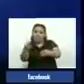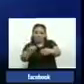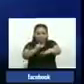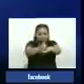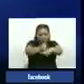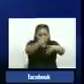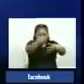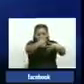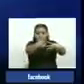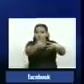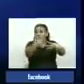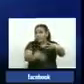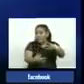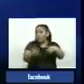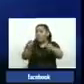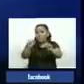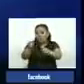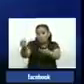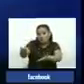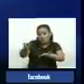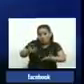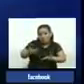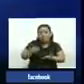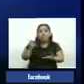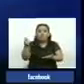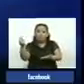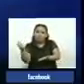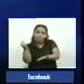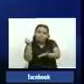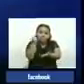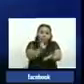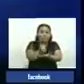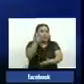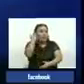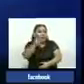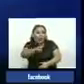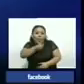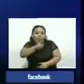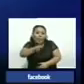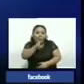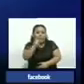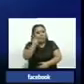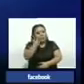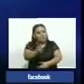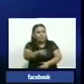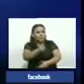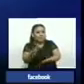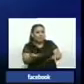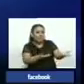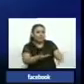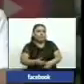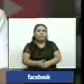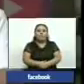para poder recibir el subsidio, la compensación. Ingmar Batres nos ha preparado el siguiente informe.